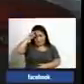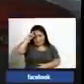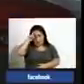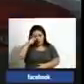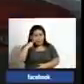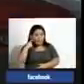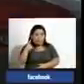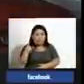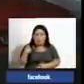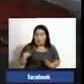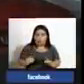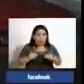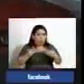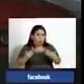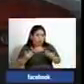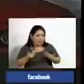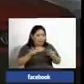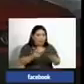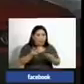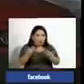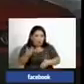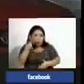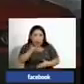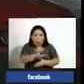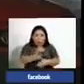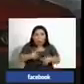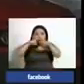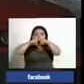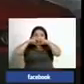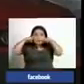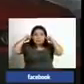de apoyo o entrega de implementación de protección como